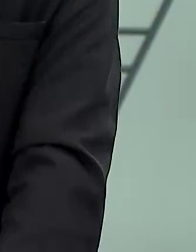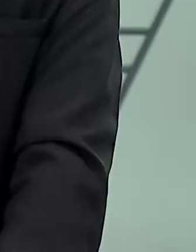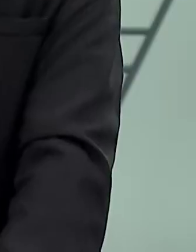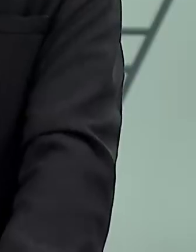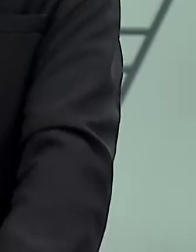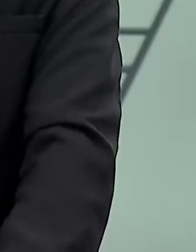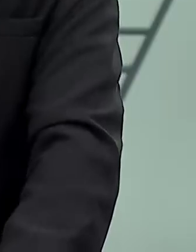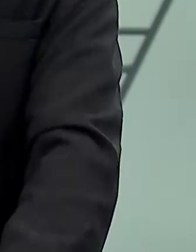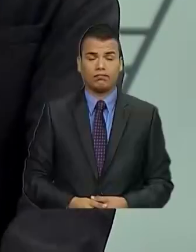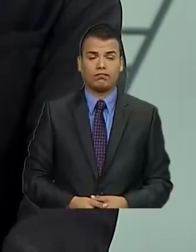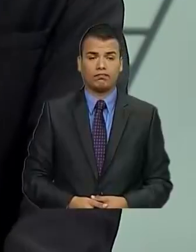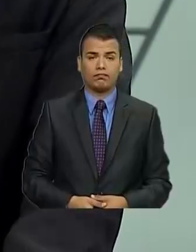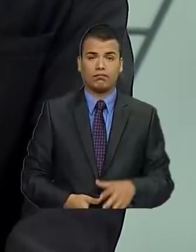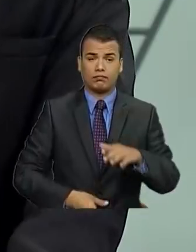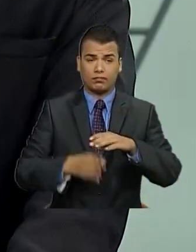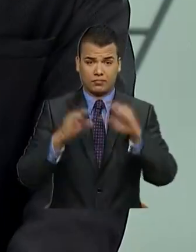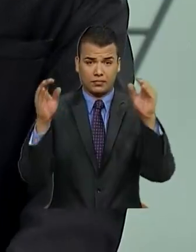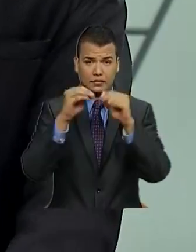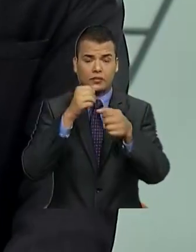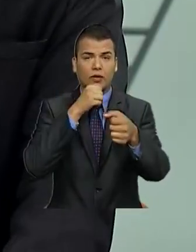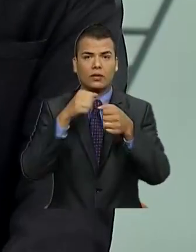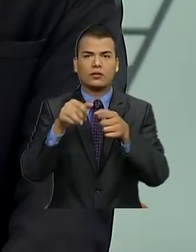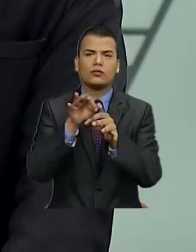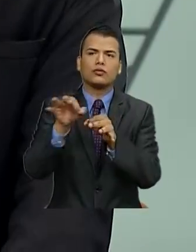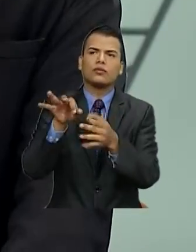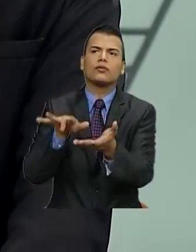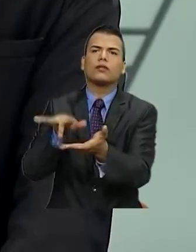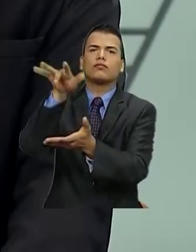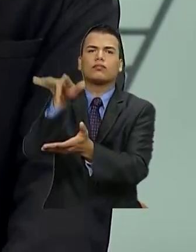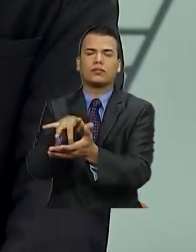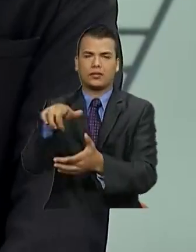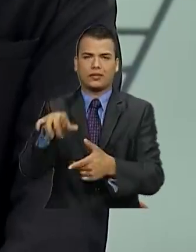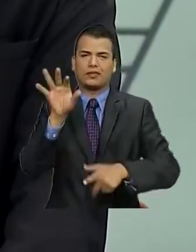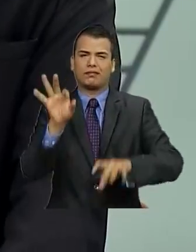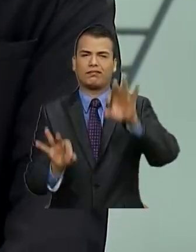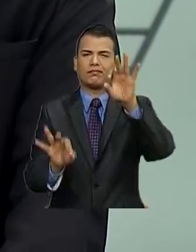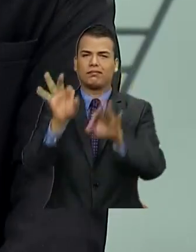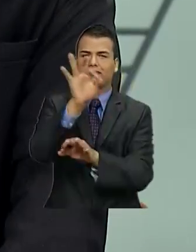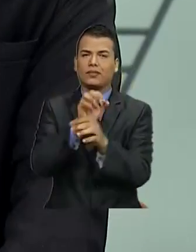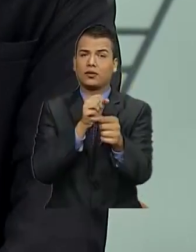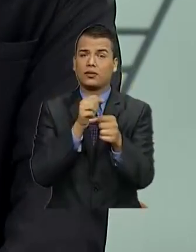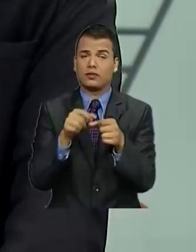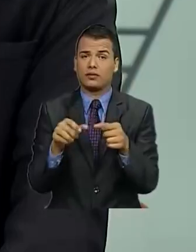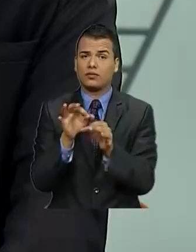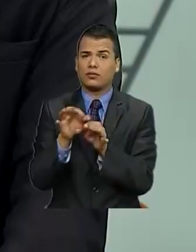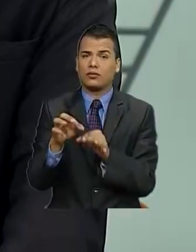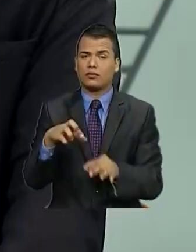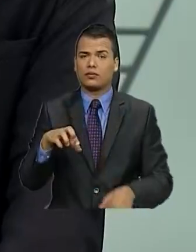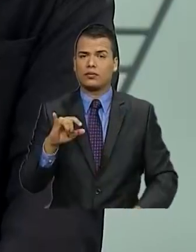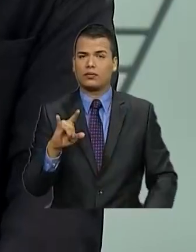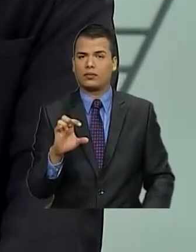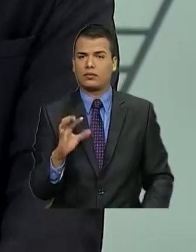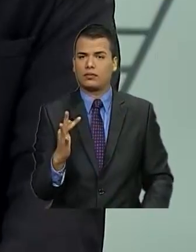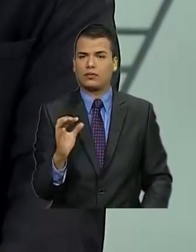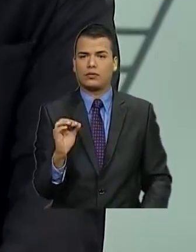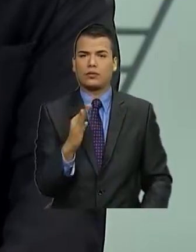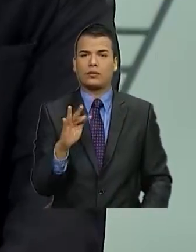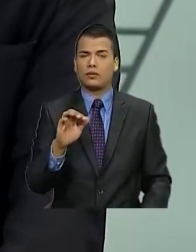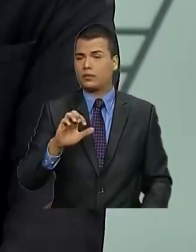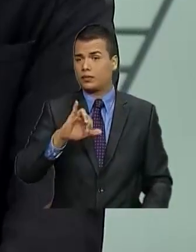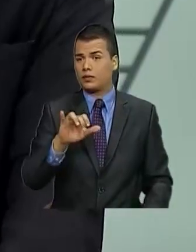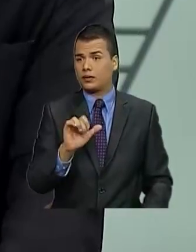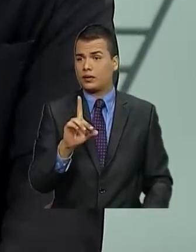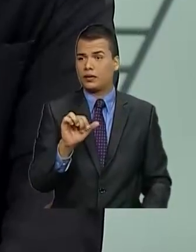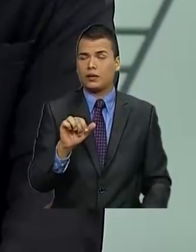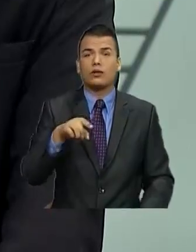Y regresamos con nuestro noticiero descentralizado en Telepacífico Noticias. En Puerto Tejada, Cauca, hace un mes sus habitantes no